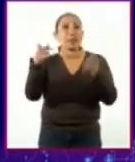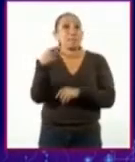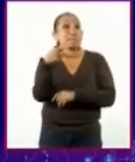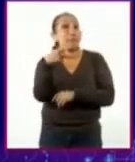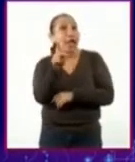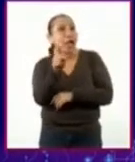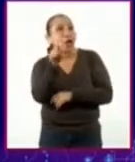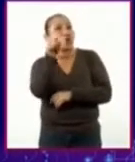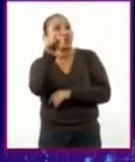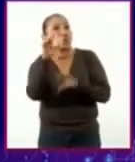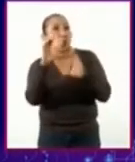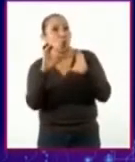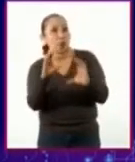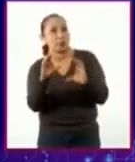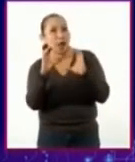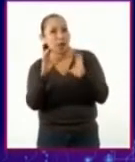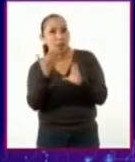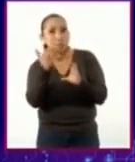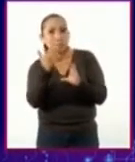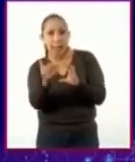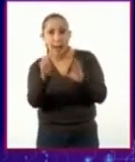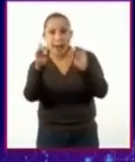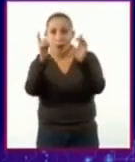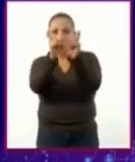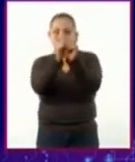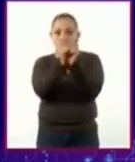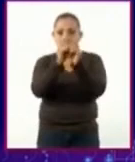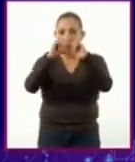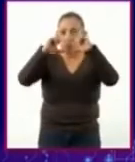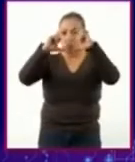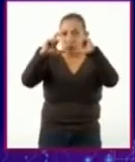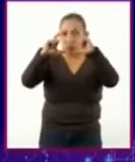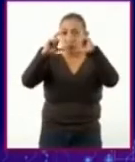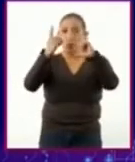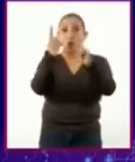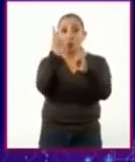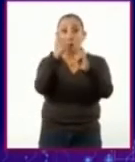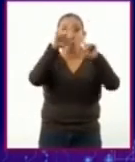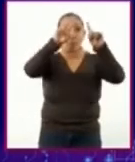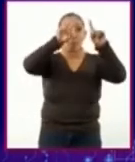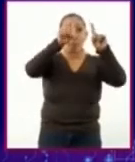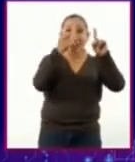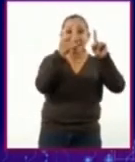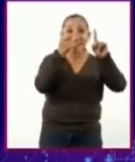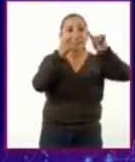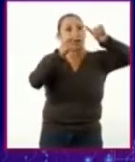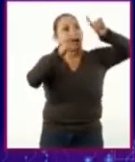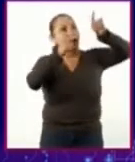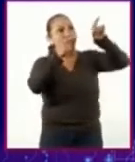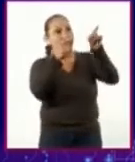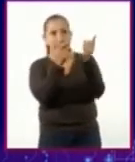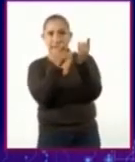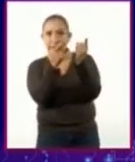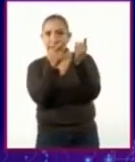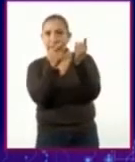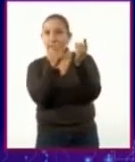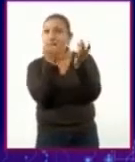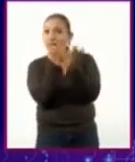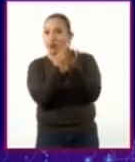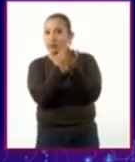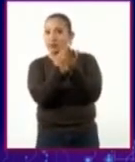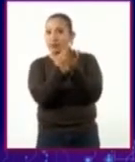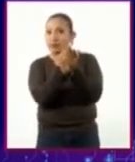cuando tengas cuidado de que estén en pareja, es decir, por cada paréntesis que se abra, debe haber uno que